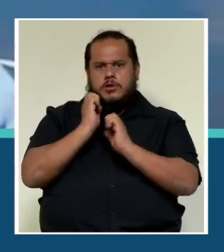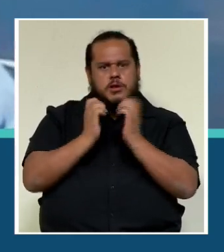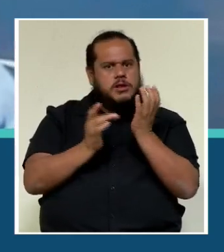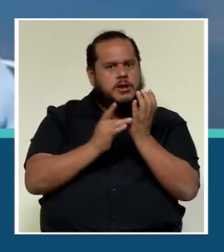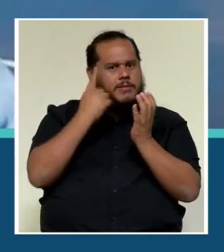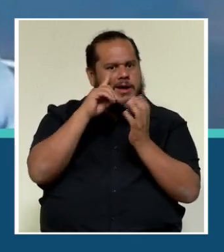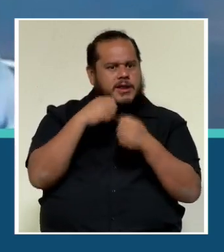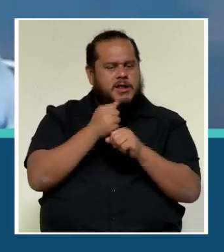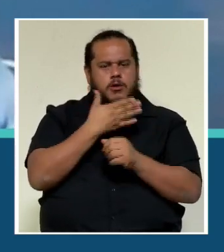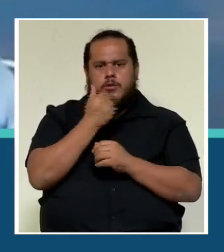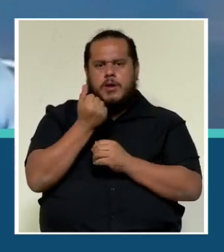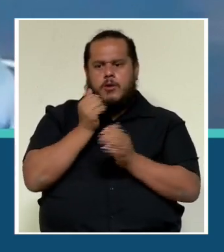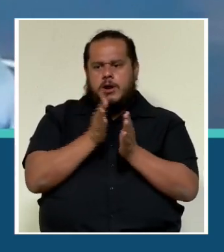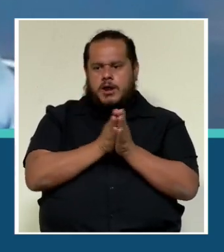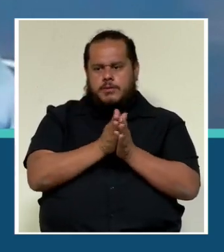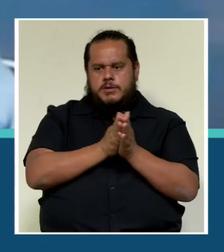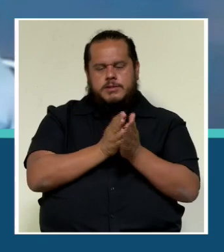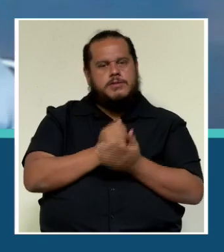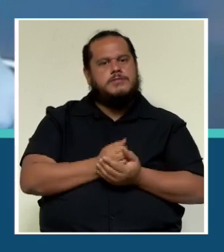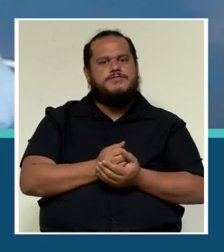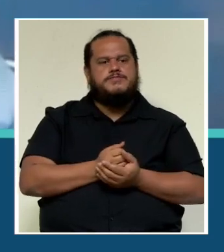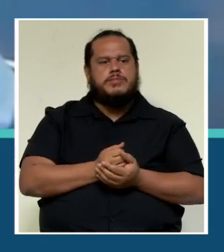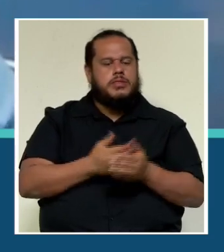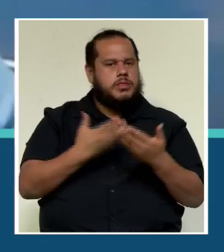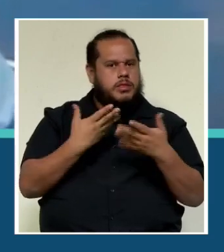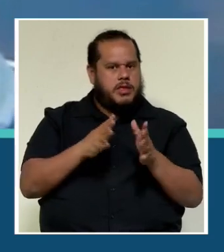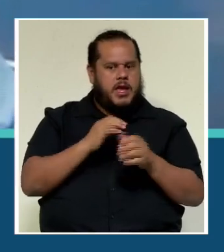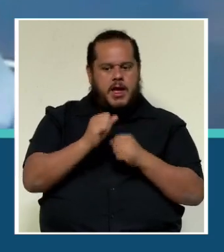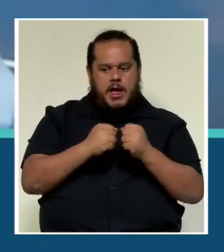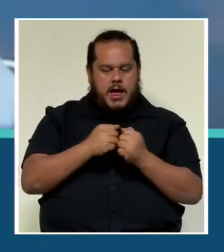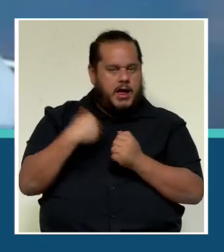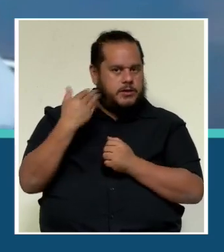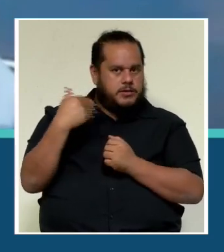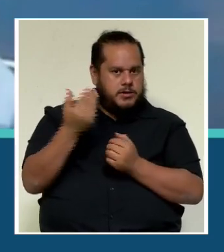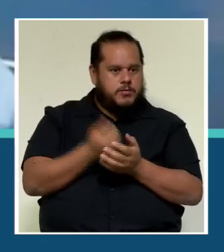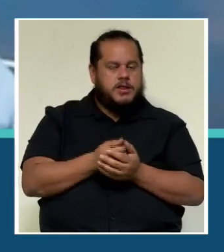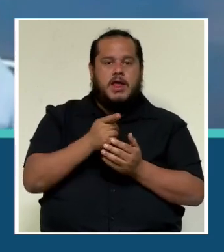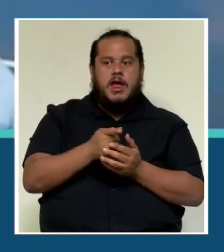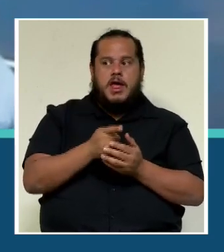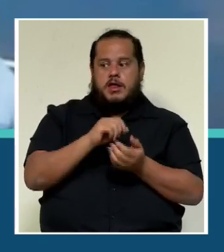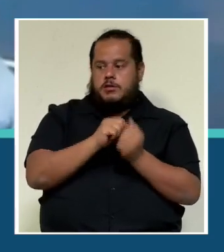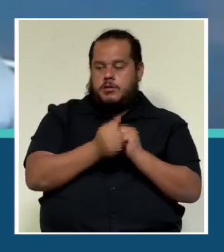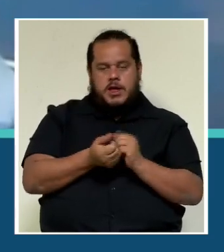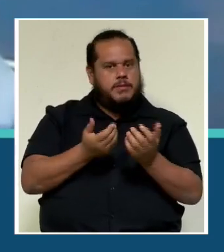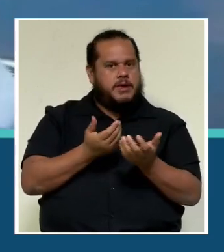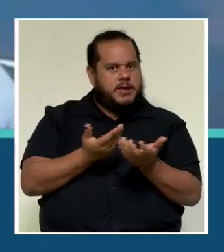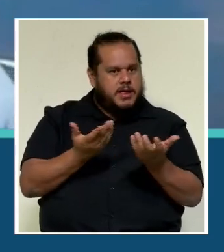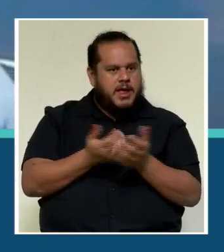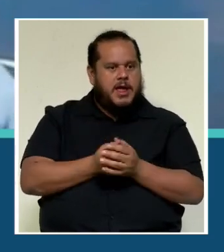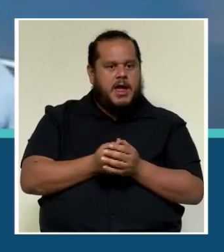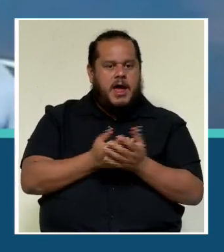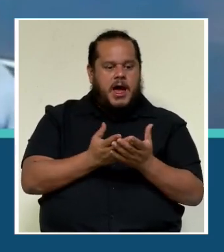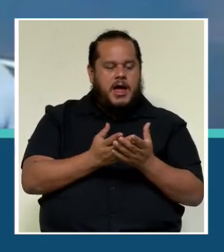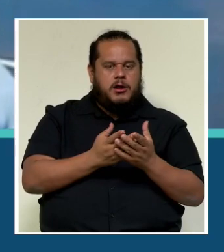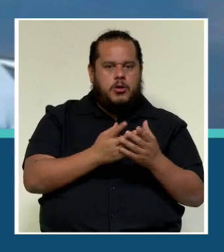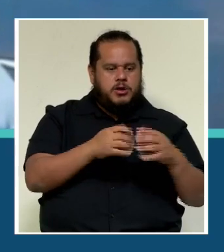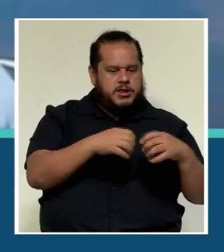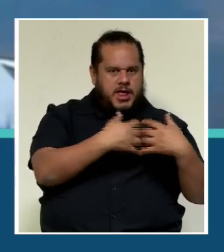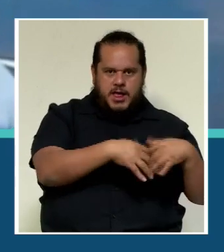hacer un mejor aprovechamiento. Ya años después, pues esto evoluciona a lo que son las plantas convencionales de energía